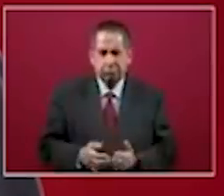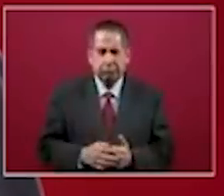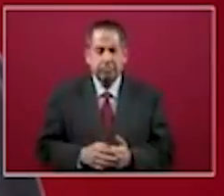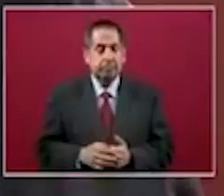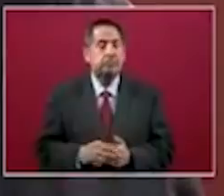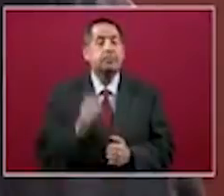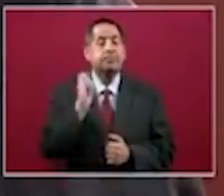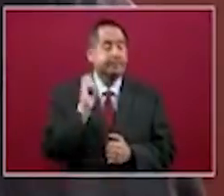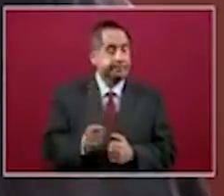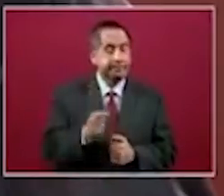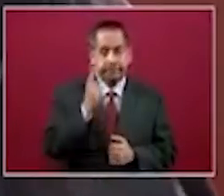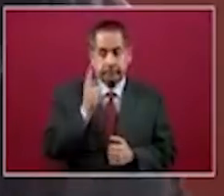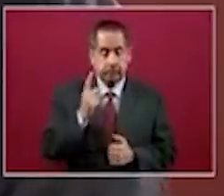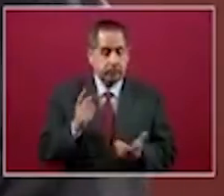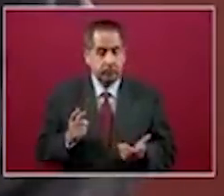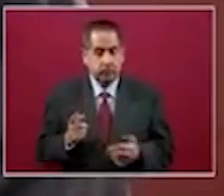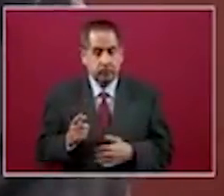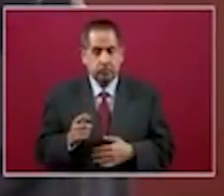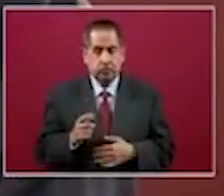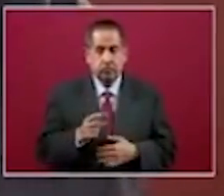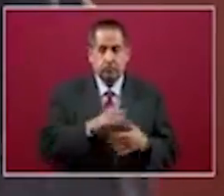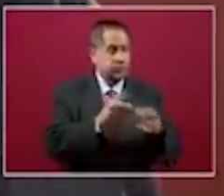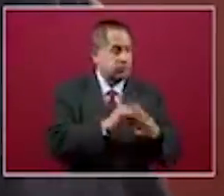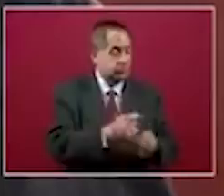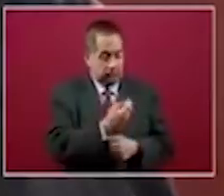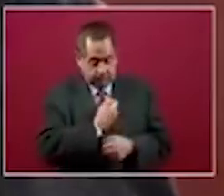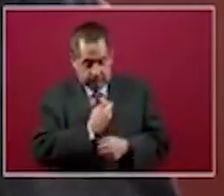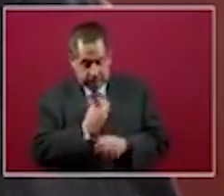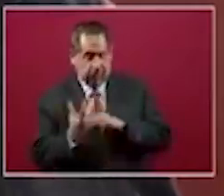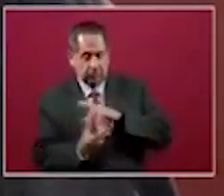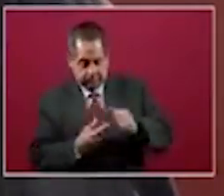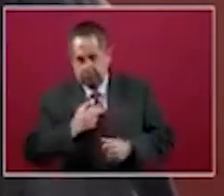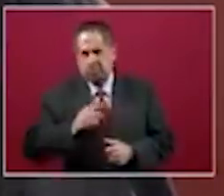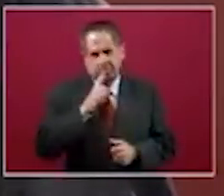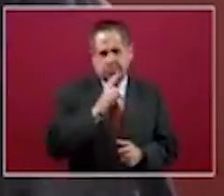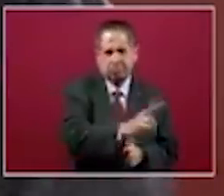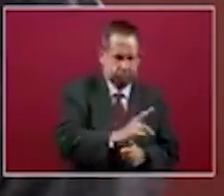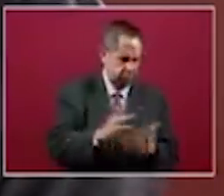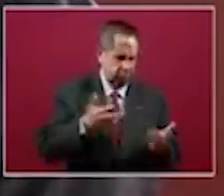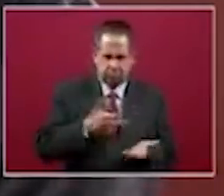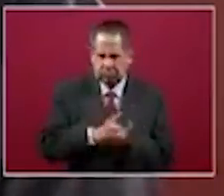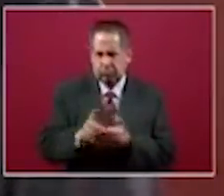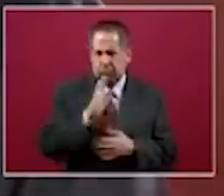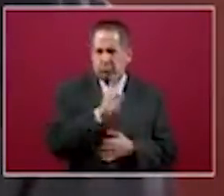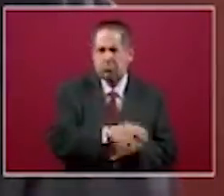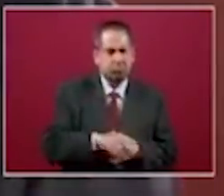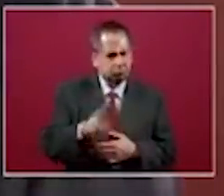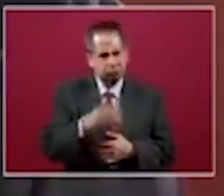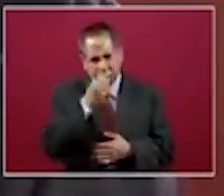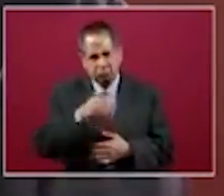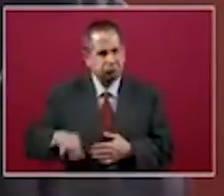Lo único es que sí vamos a ejercer nuestros derechos de réplica. Y es